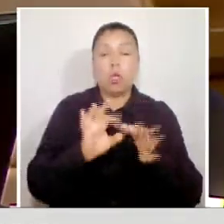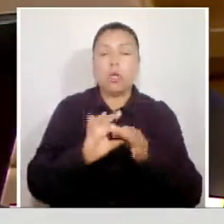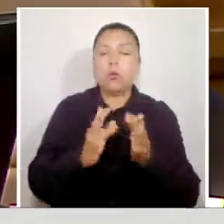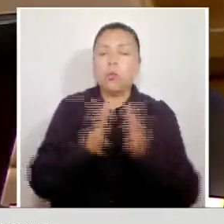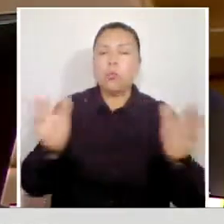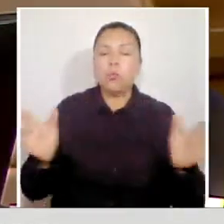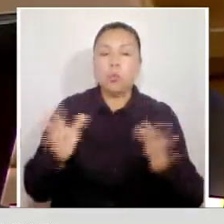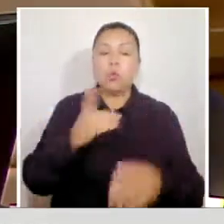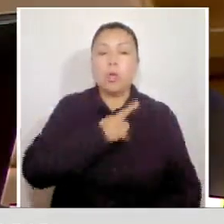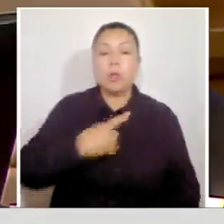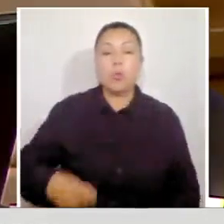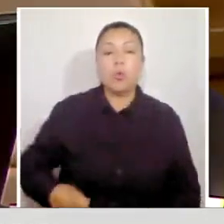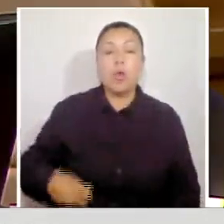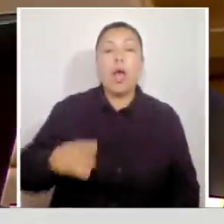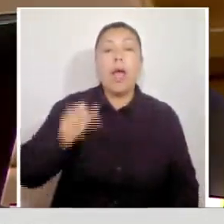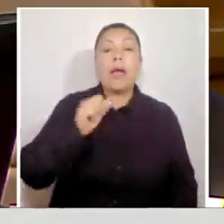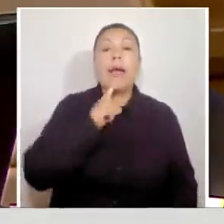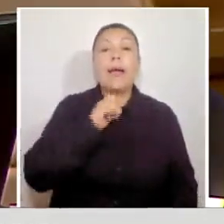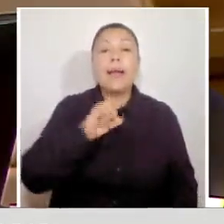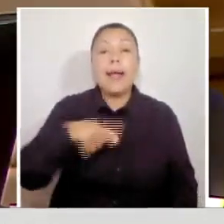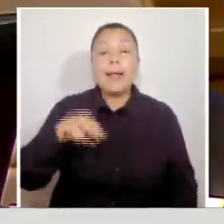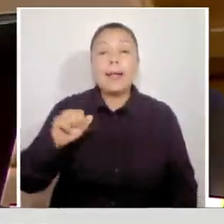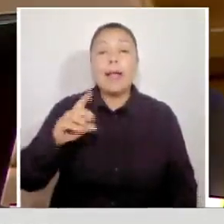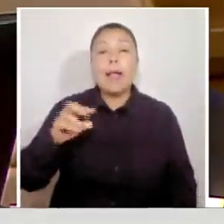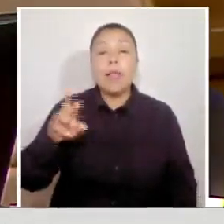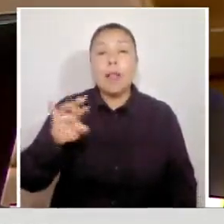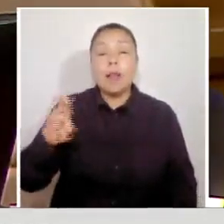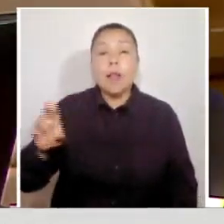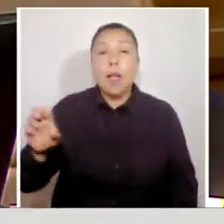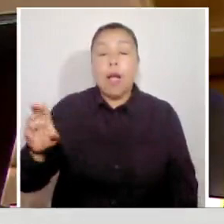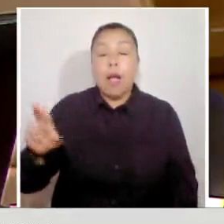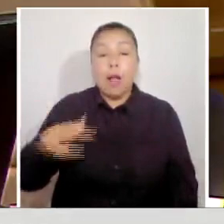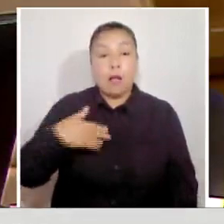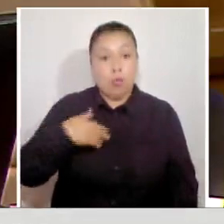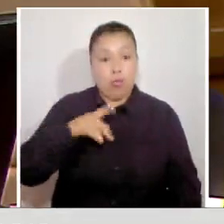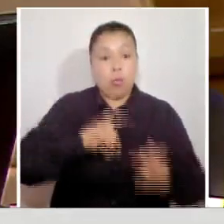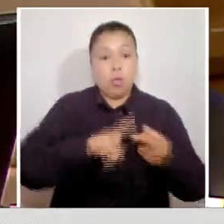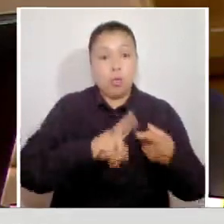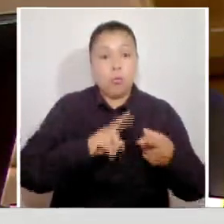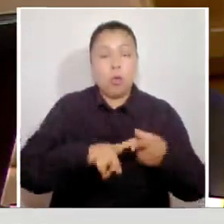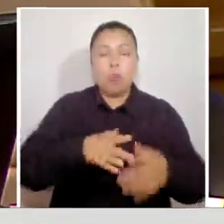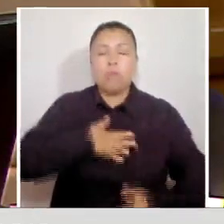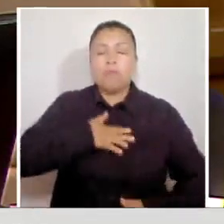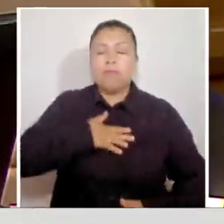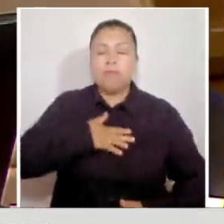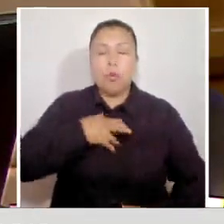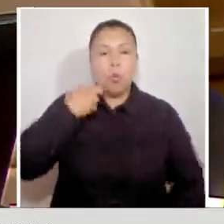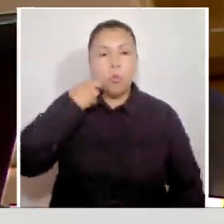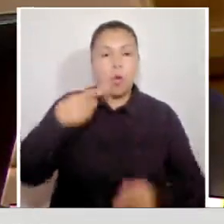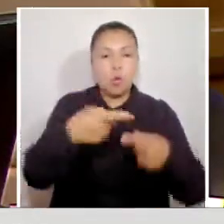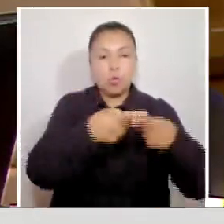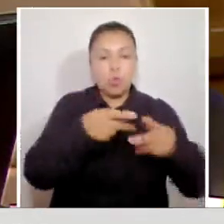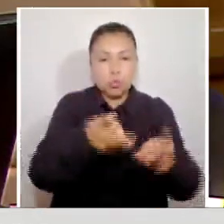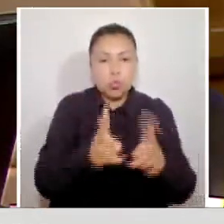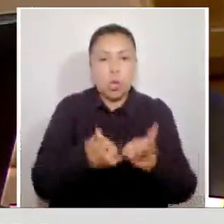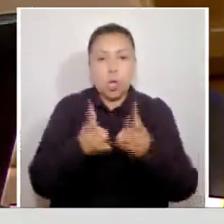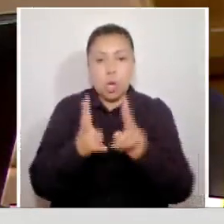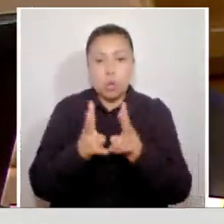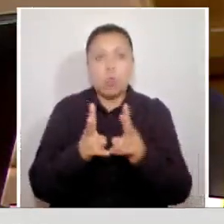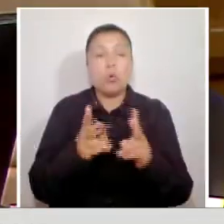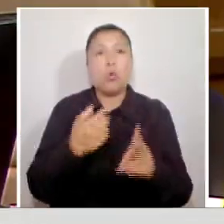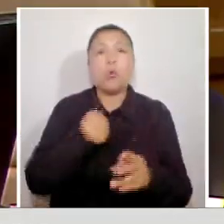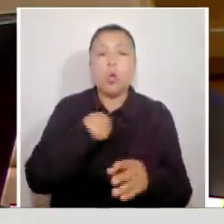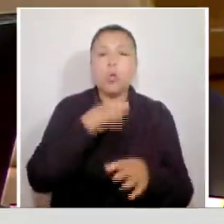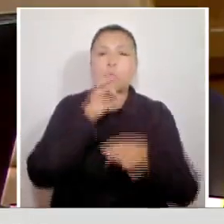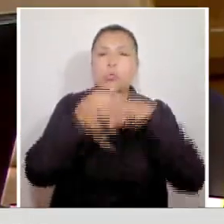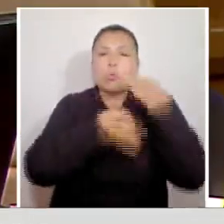diputada haya invit a fundo sentido humano social y de derechos que voy a graficar en un